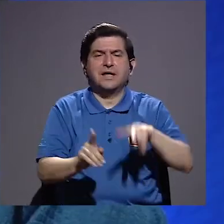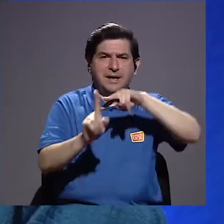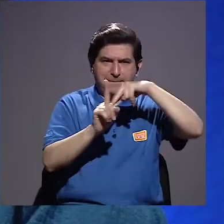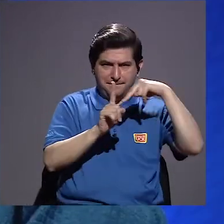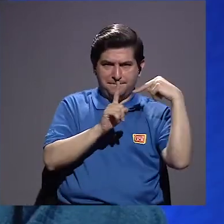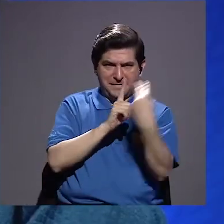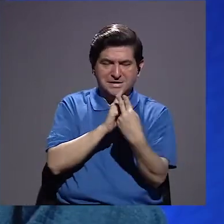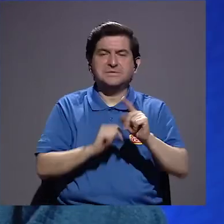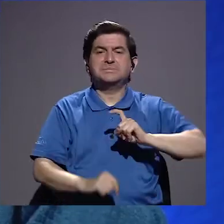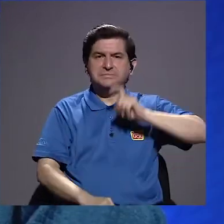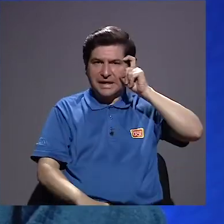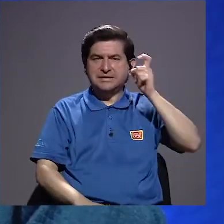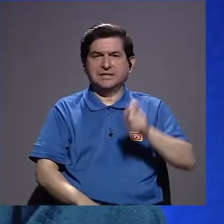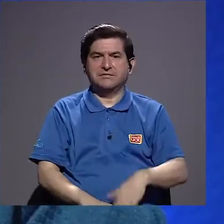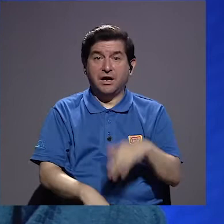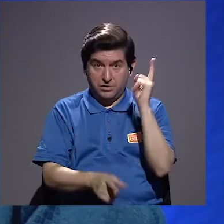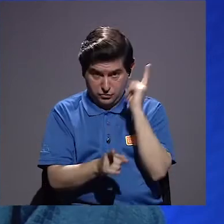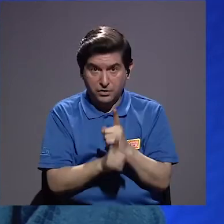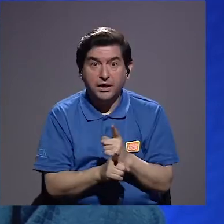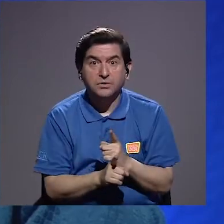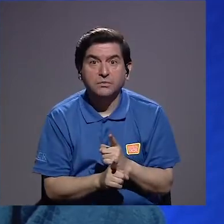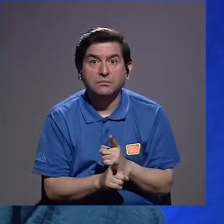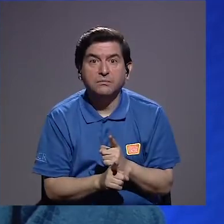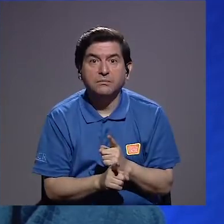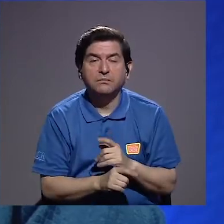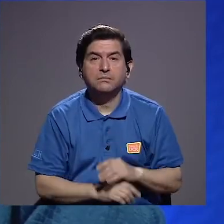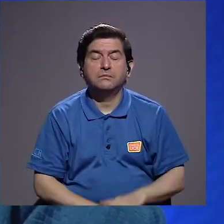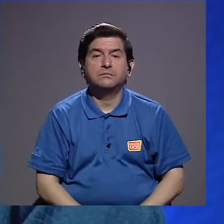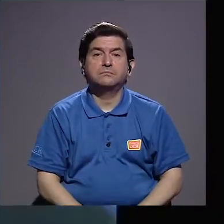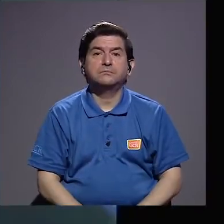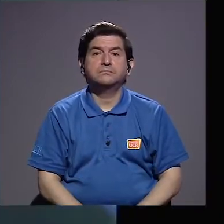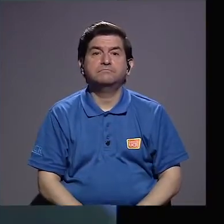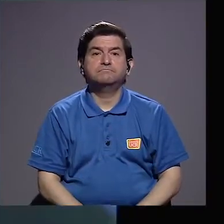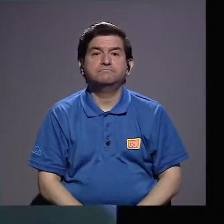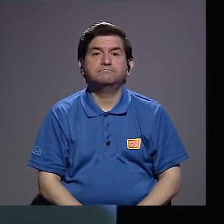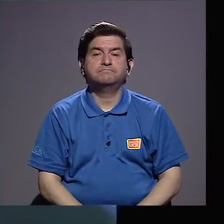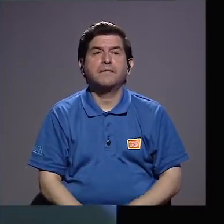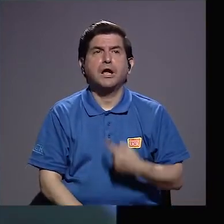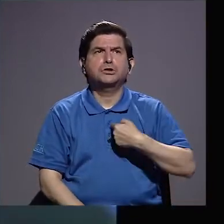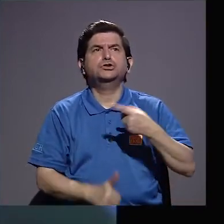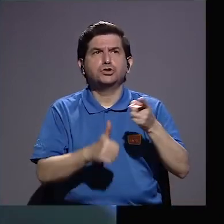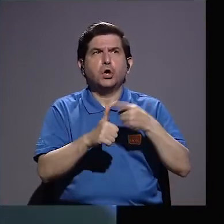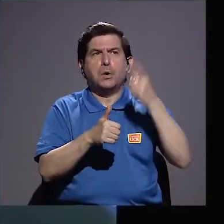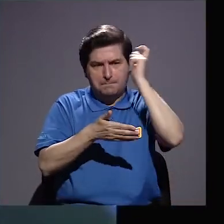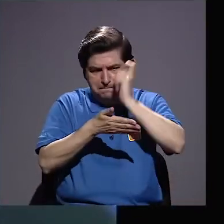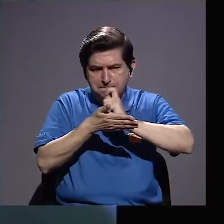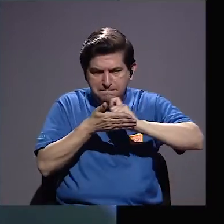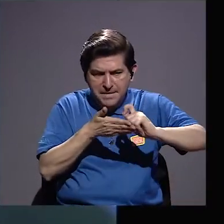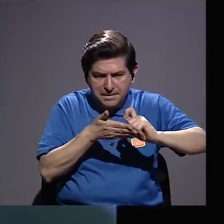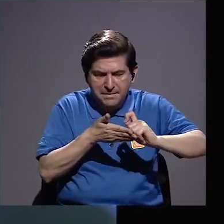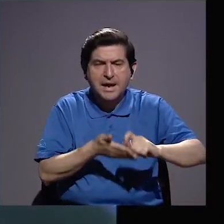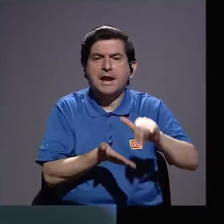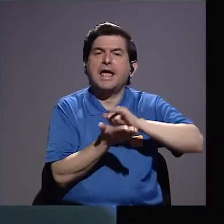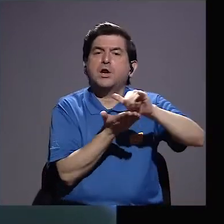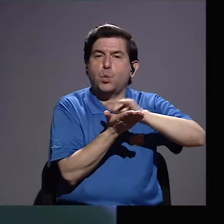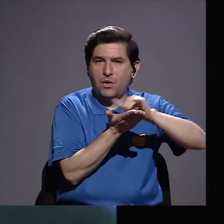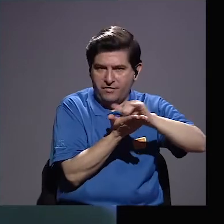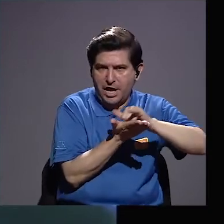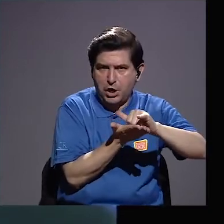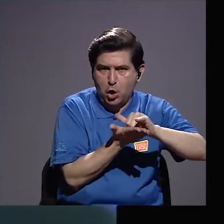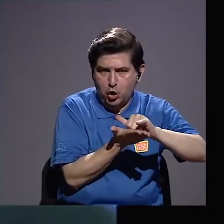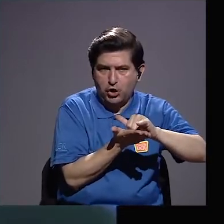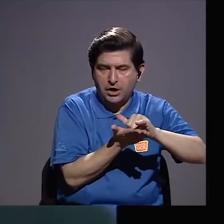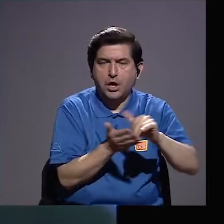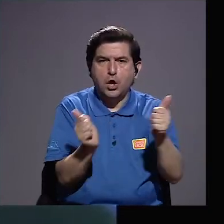Derecho con una perspectiva de género, ¿no es así? hice la primera tesis en